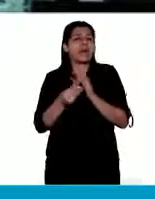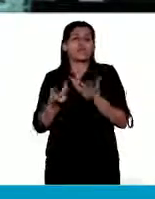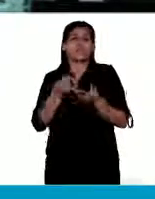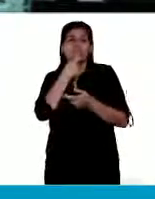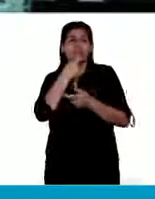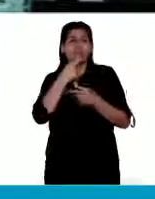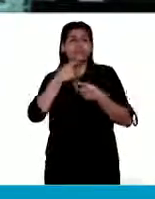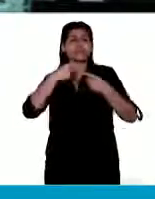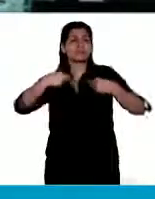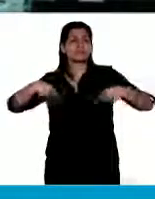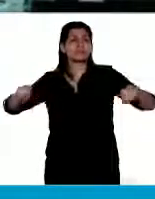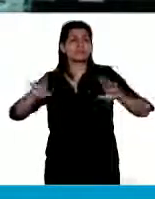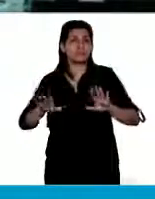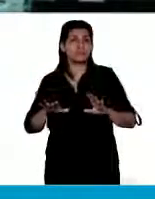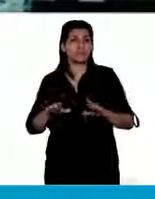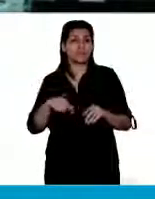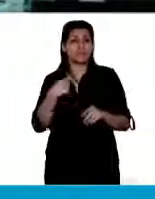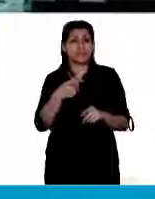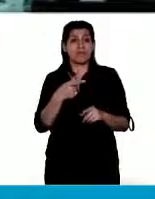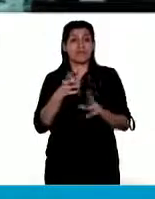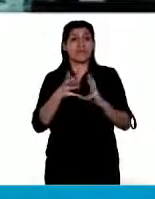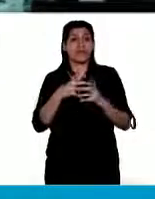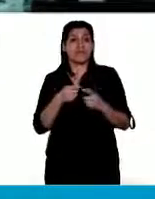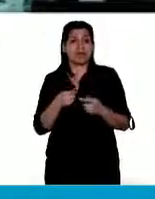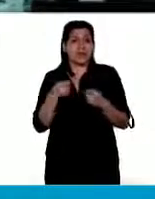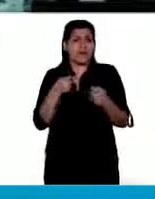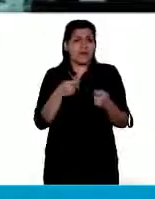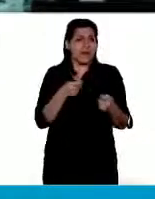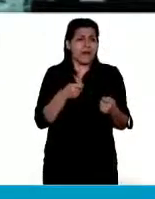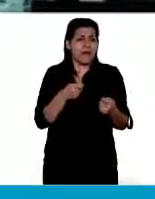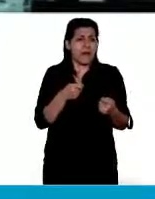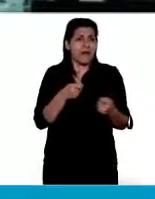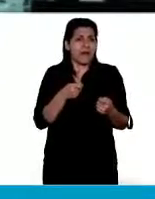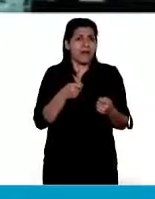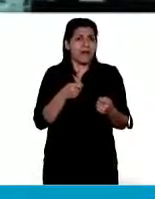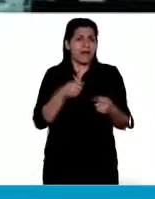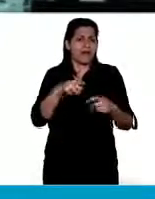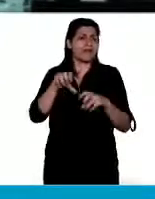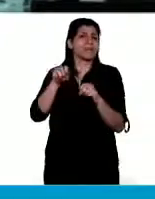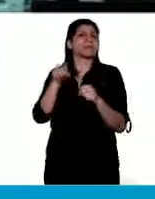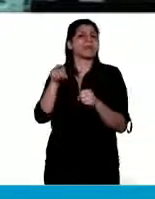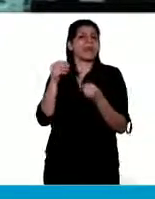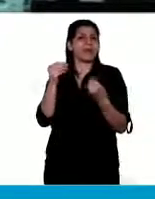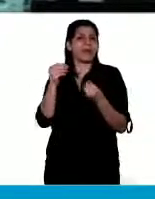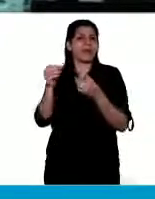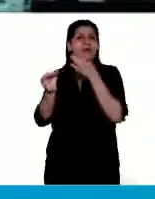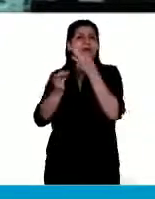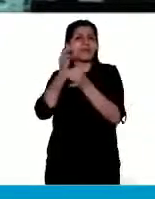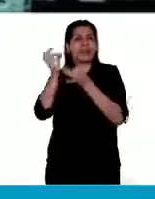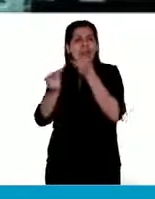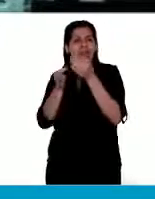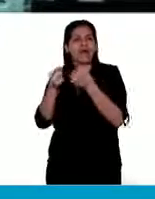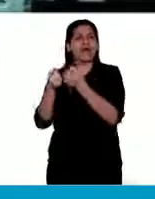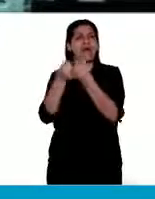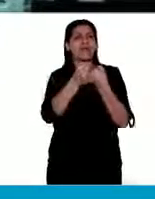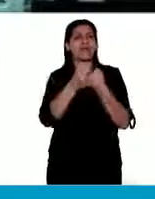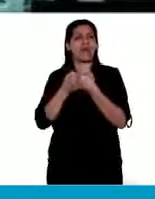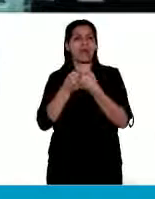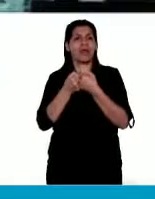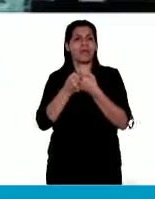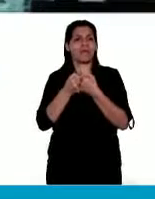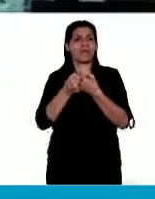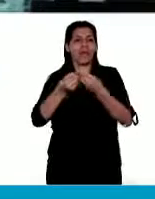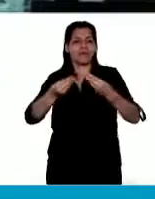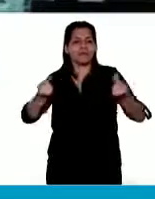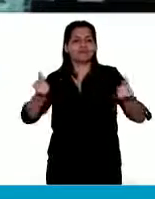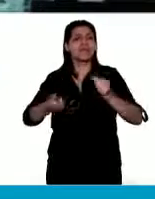Y que en lugar de tensionar, se busque el diálogo y el consenso para salir de esta crisis. Por eso, señor presidente,